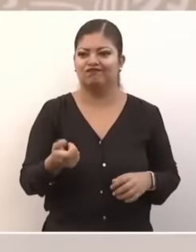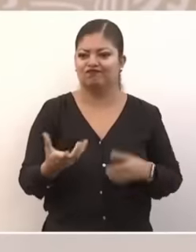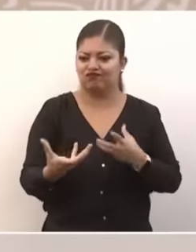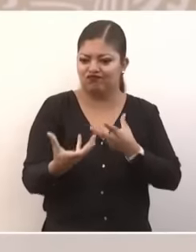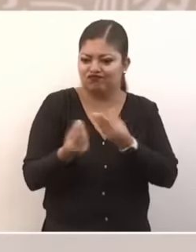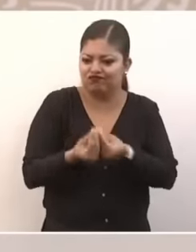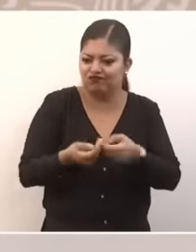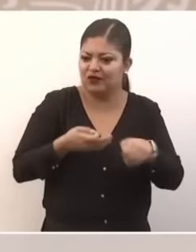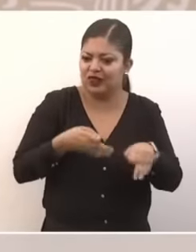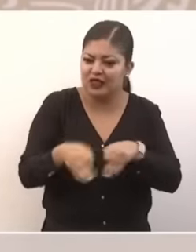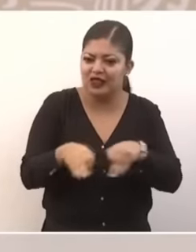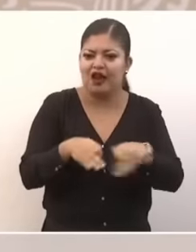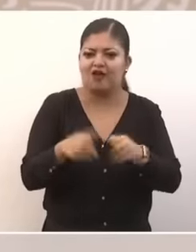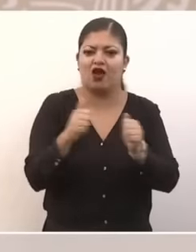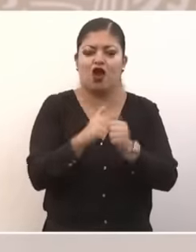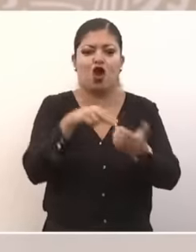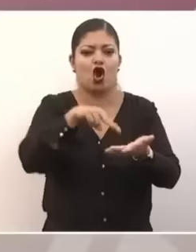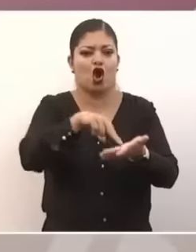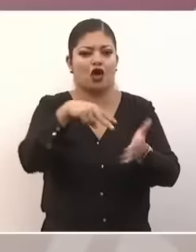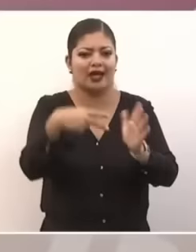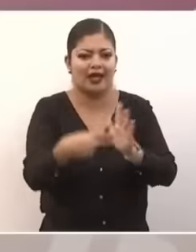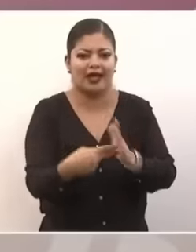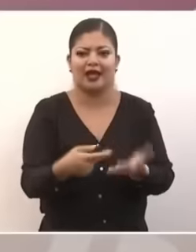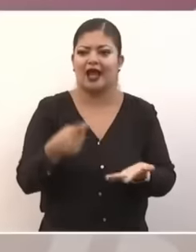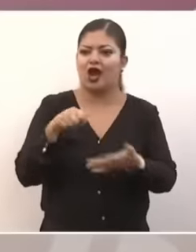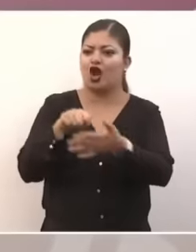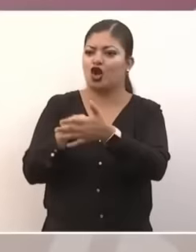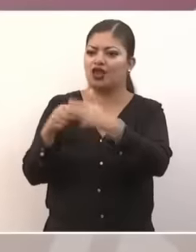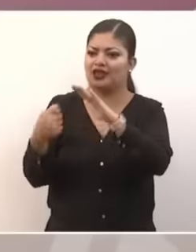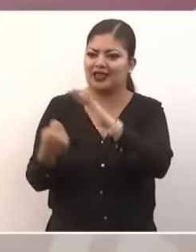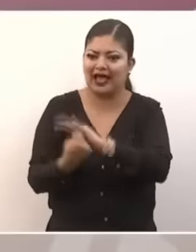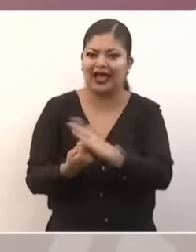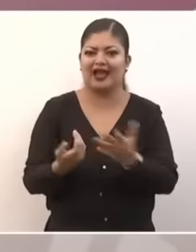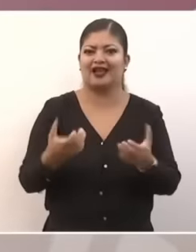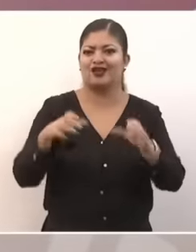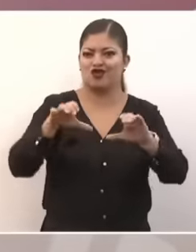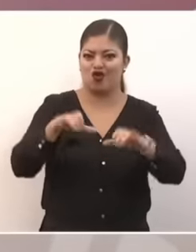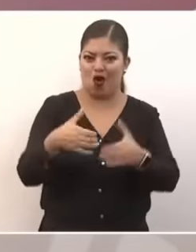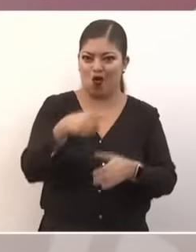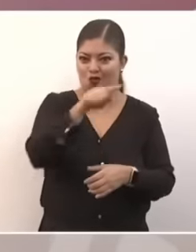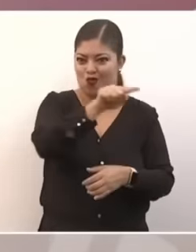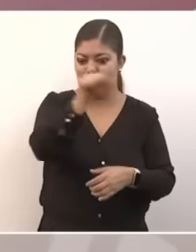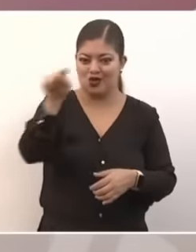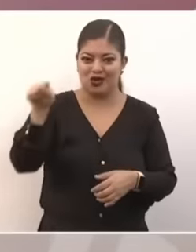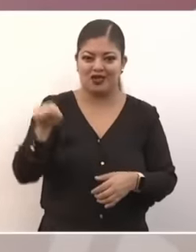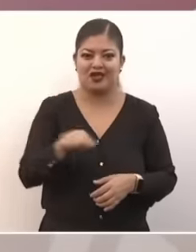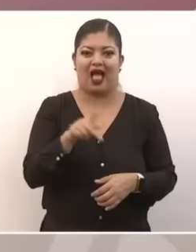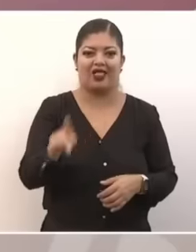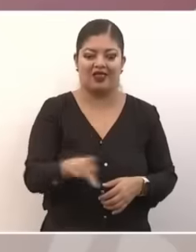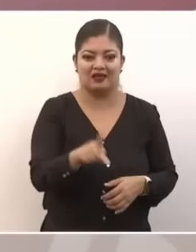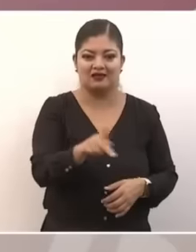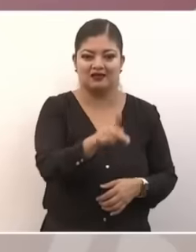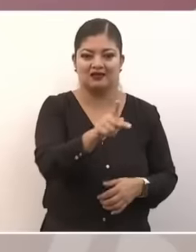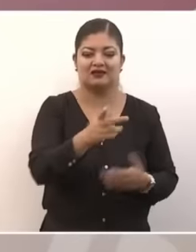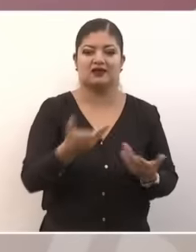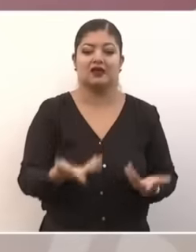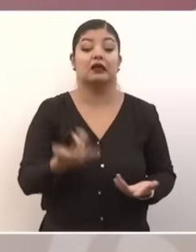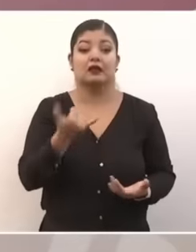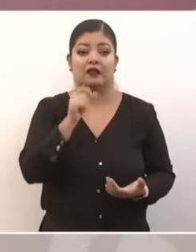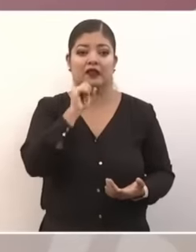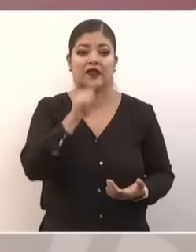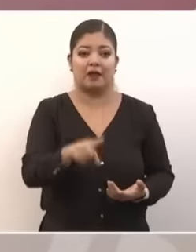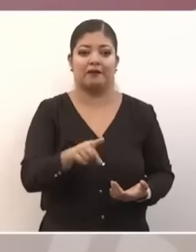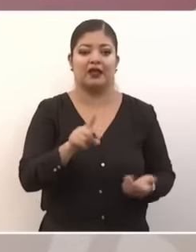los ingenieros y técnicos de las comunidades, de los pueblos y